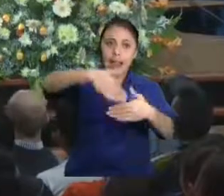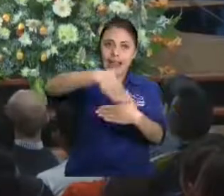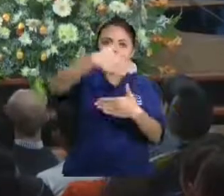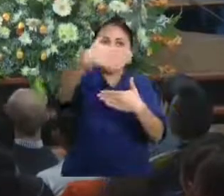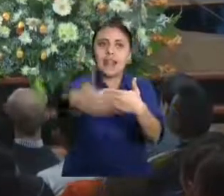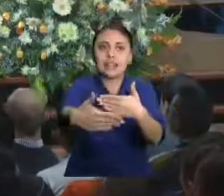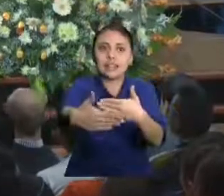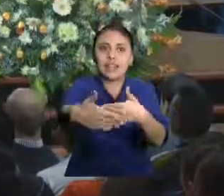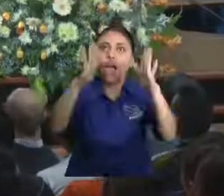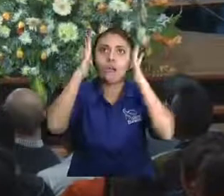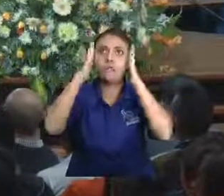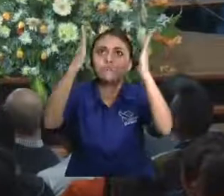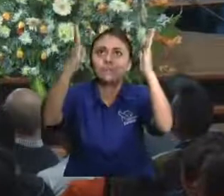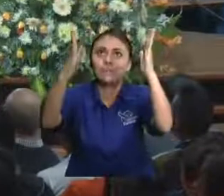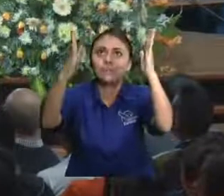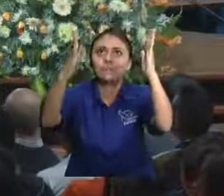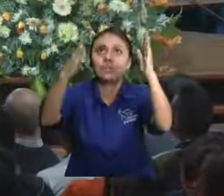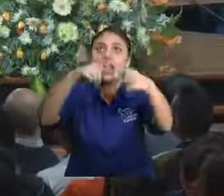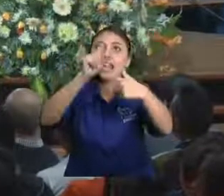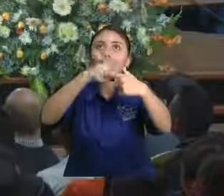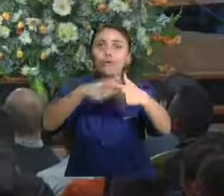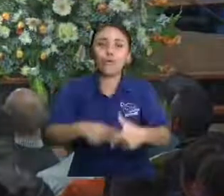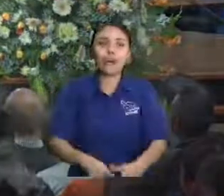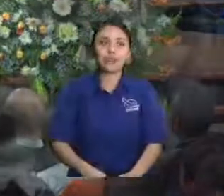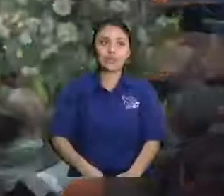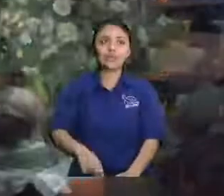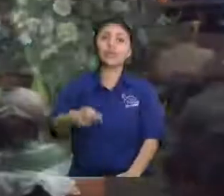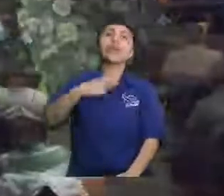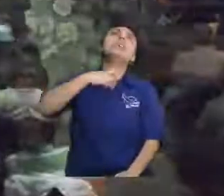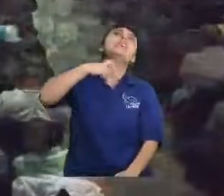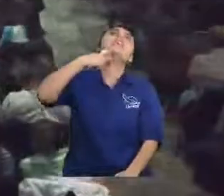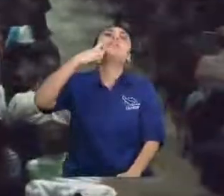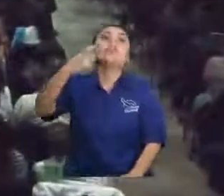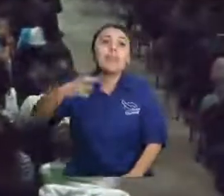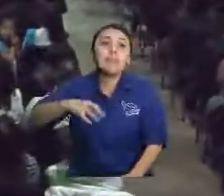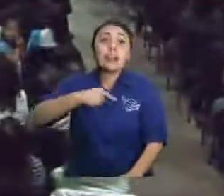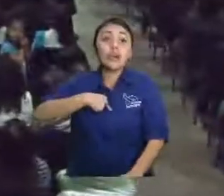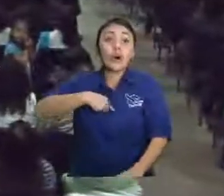y concentrarme para que cuando venga y diga,